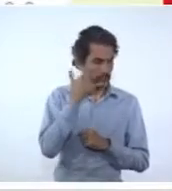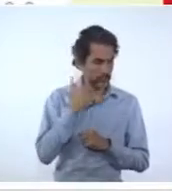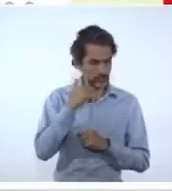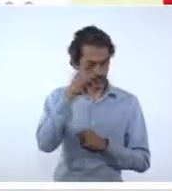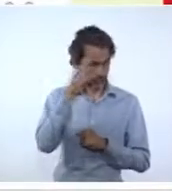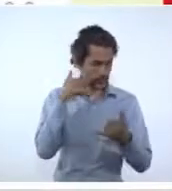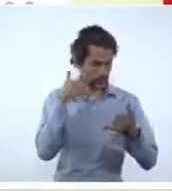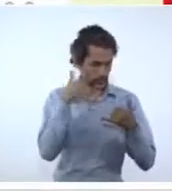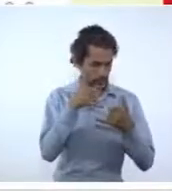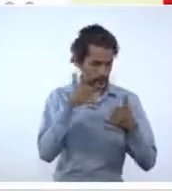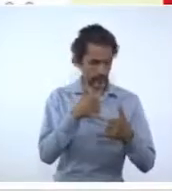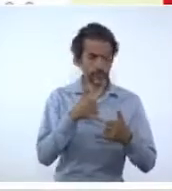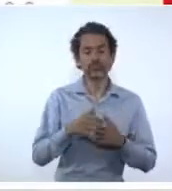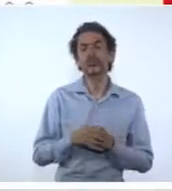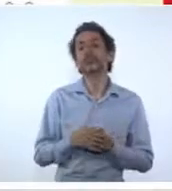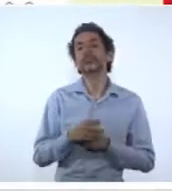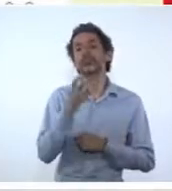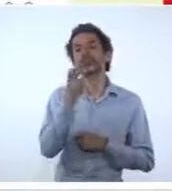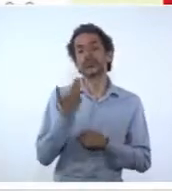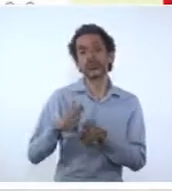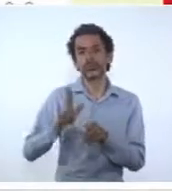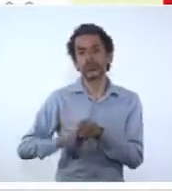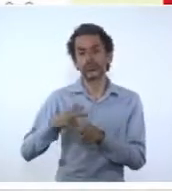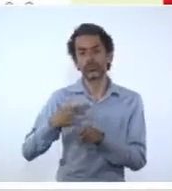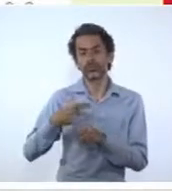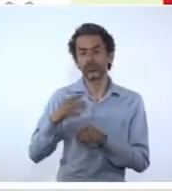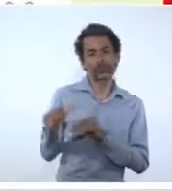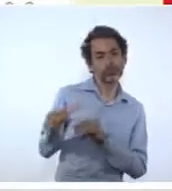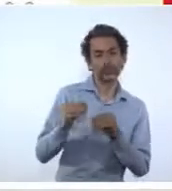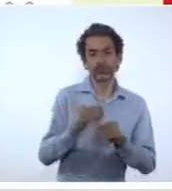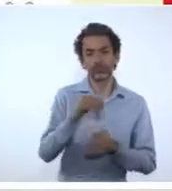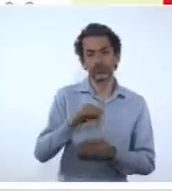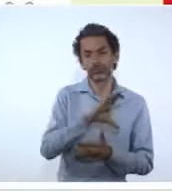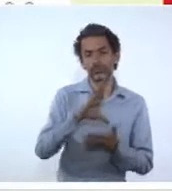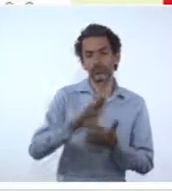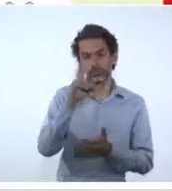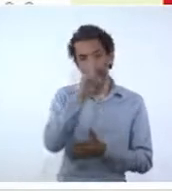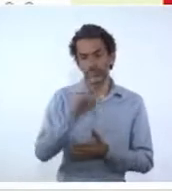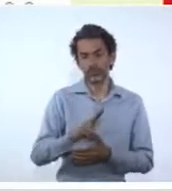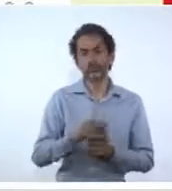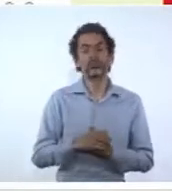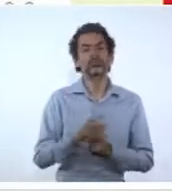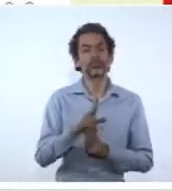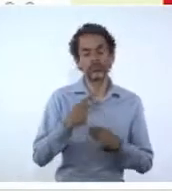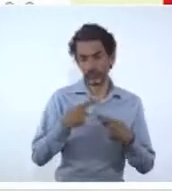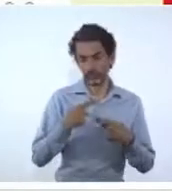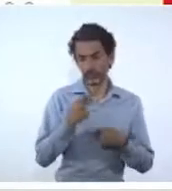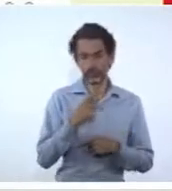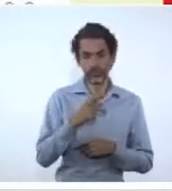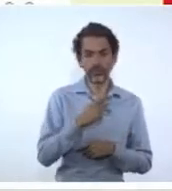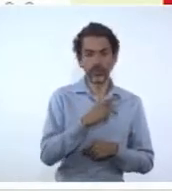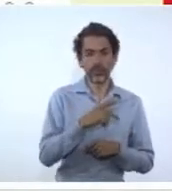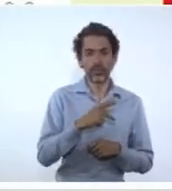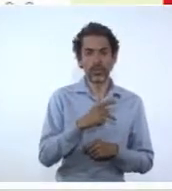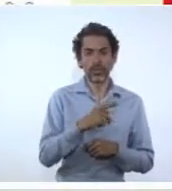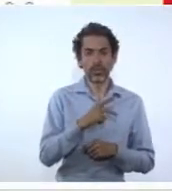directa. Estas son las hospitalizaciones en la Ciudad de México. Los pacientes no intubados